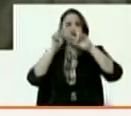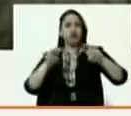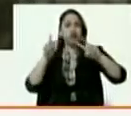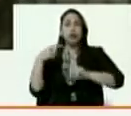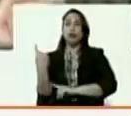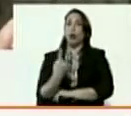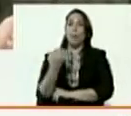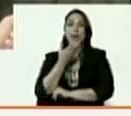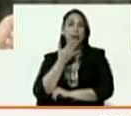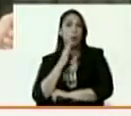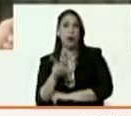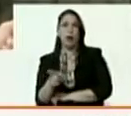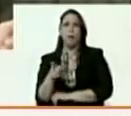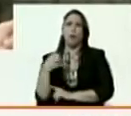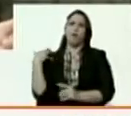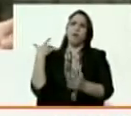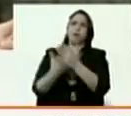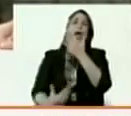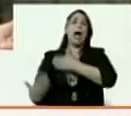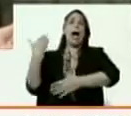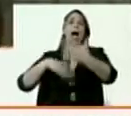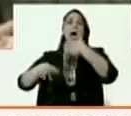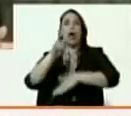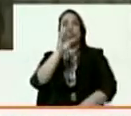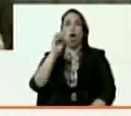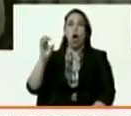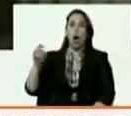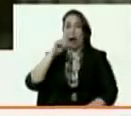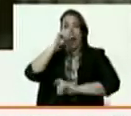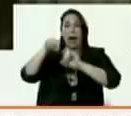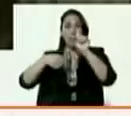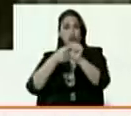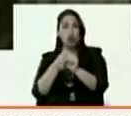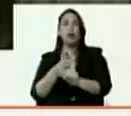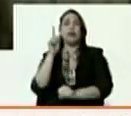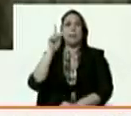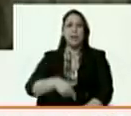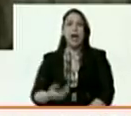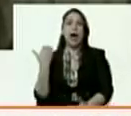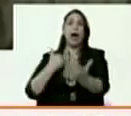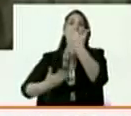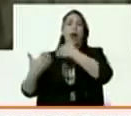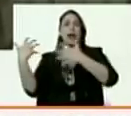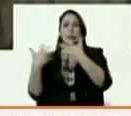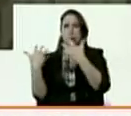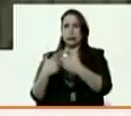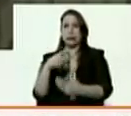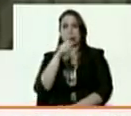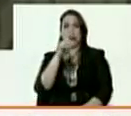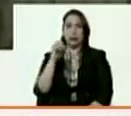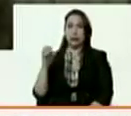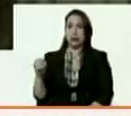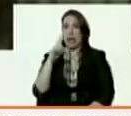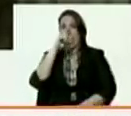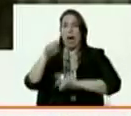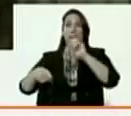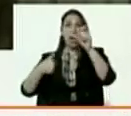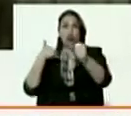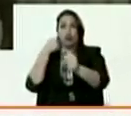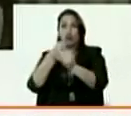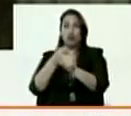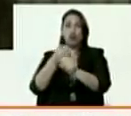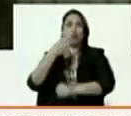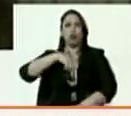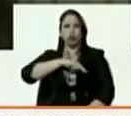solamente fueron las hazañas de hace 200 años, fueron las hazañas de hace 100 años, y son las hazañas que estamos